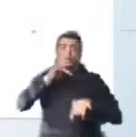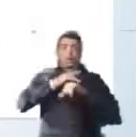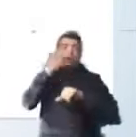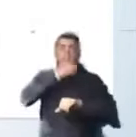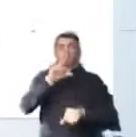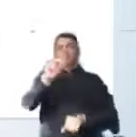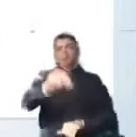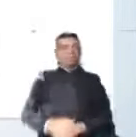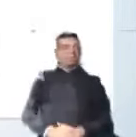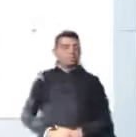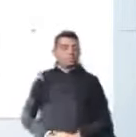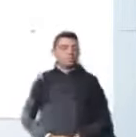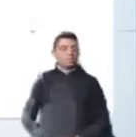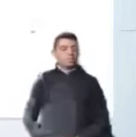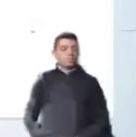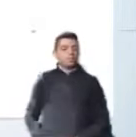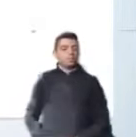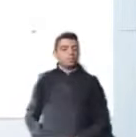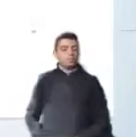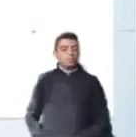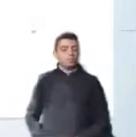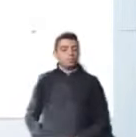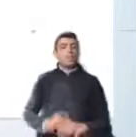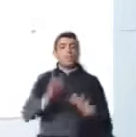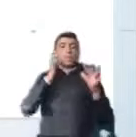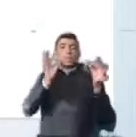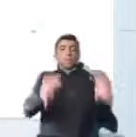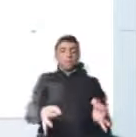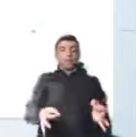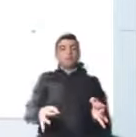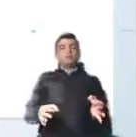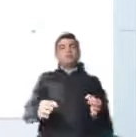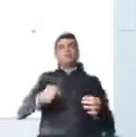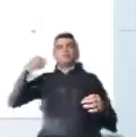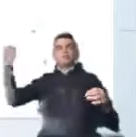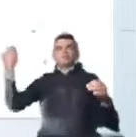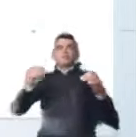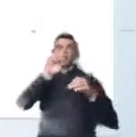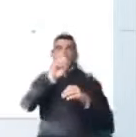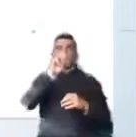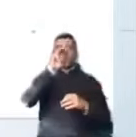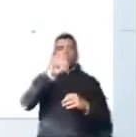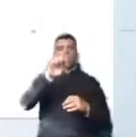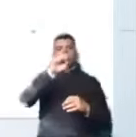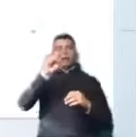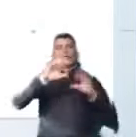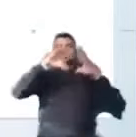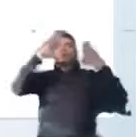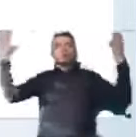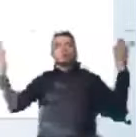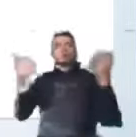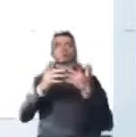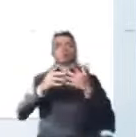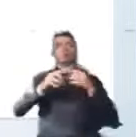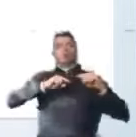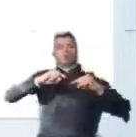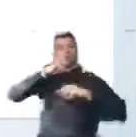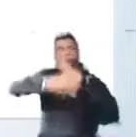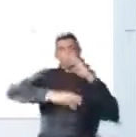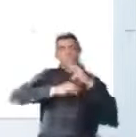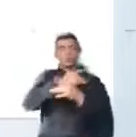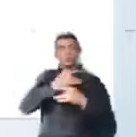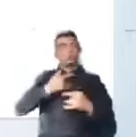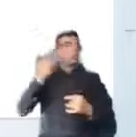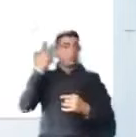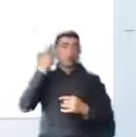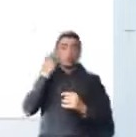La OMS, la Organización Mundial de la Salud, todos los días nos envía un reporte de la situación actual del